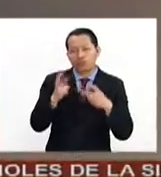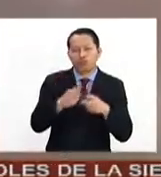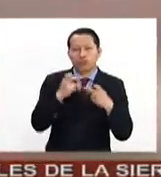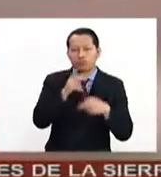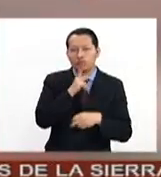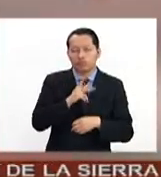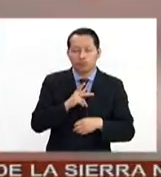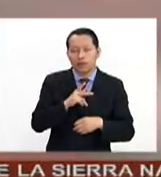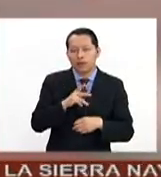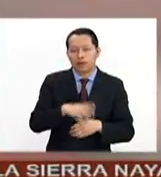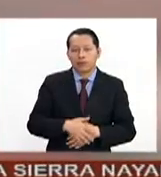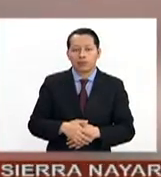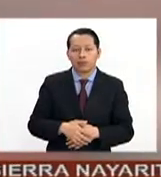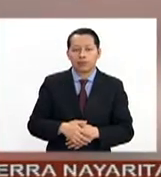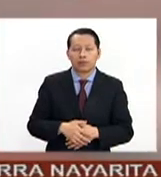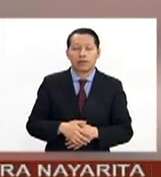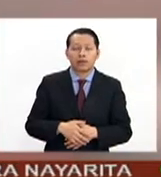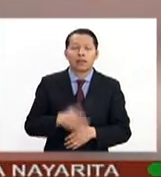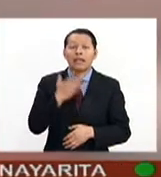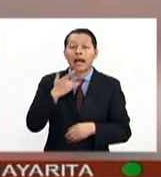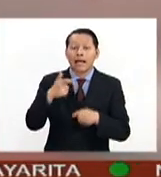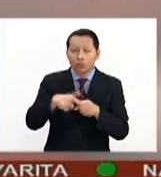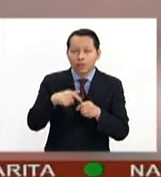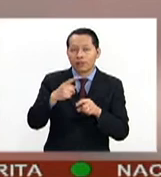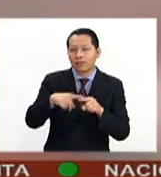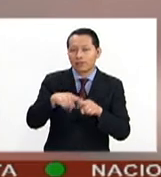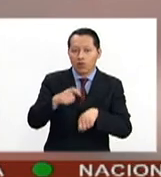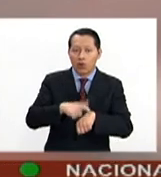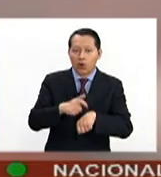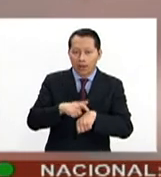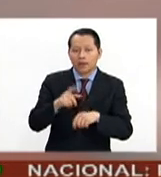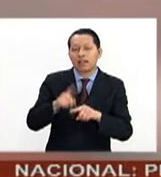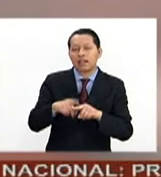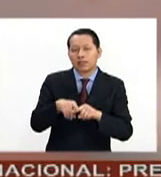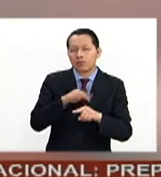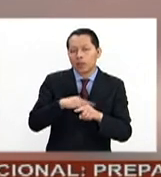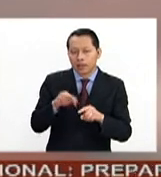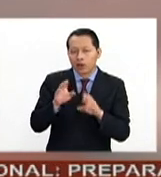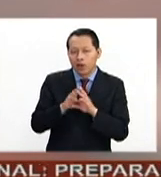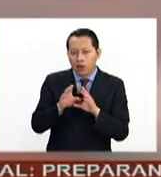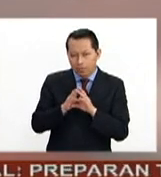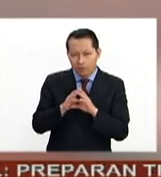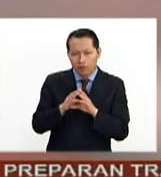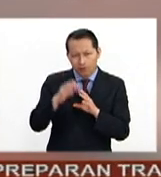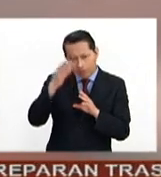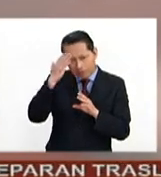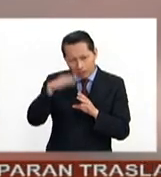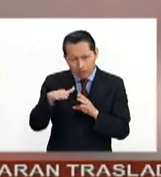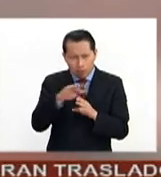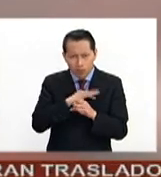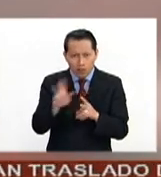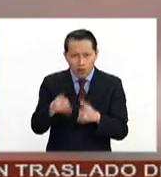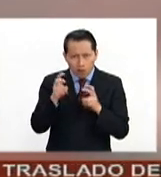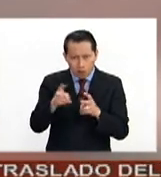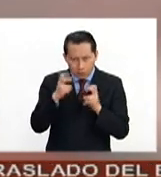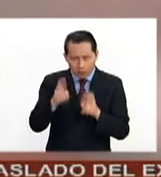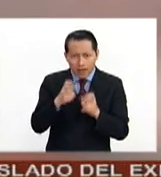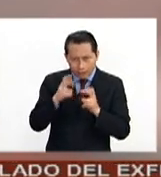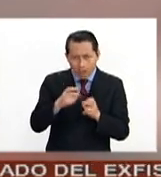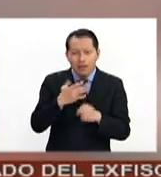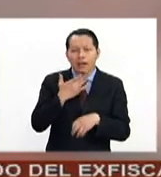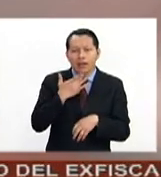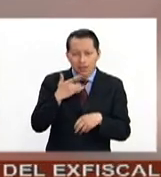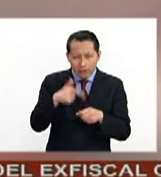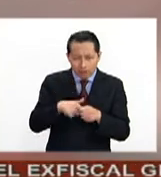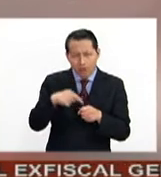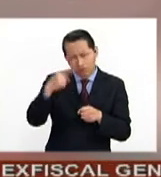hidrocarburos. La gasolina la mandan siempre a distintas horas. ¿Y quién tiene la capacidad de determinar poder robarse la gasolina? Es decir,